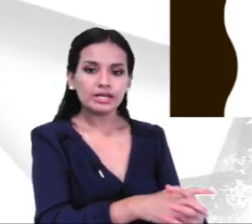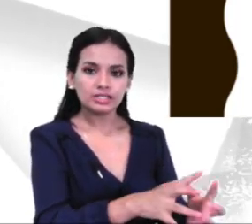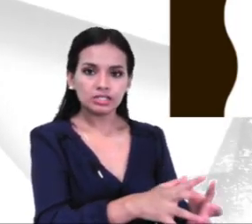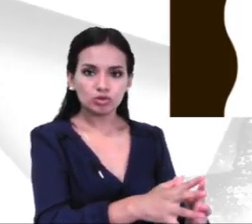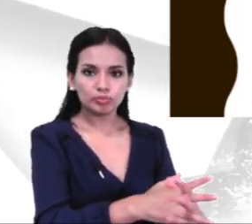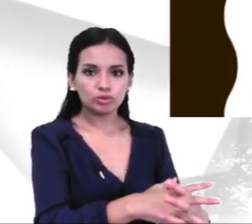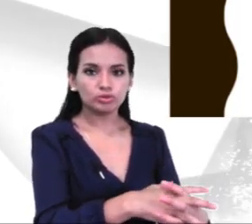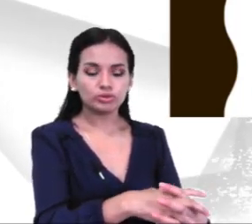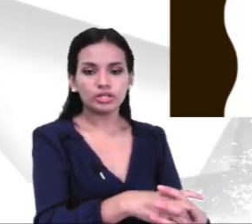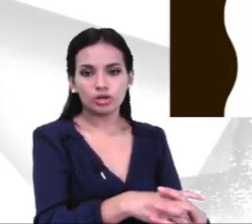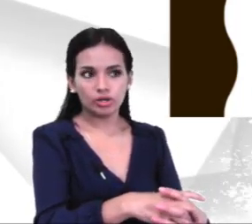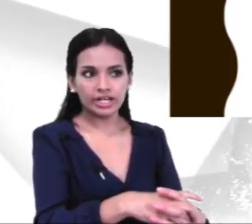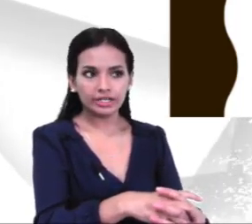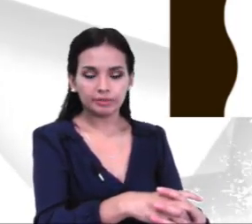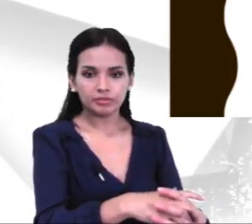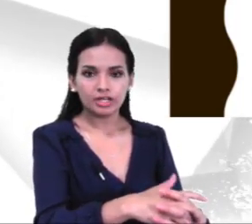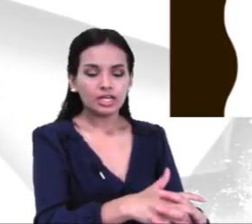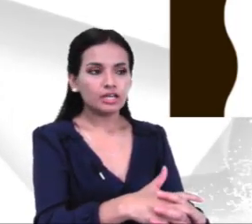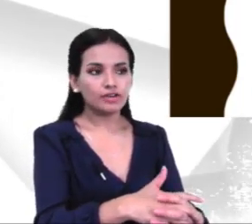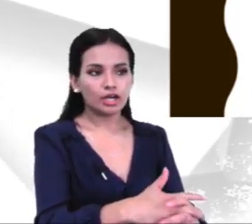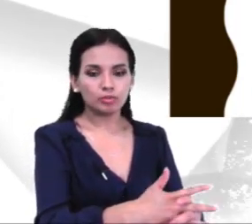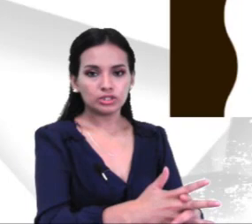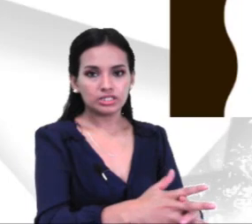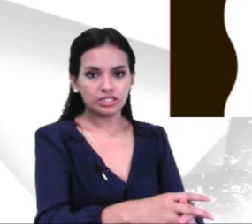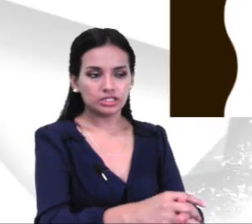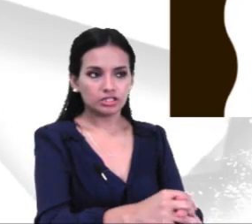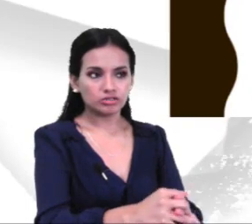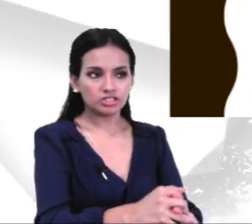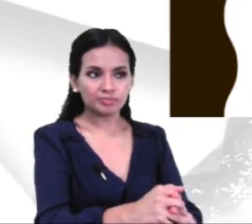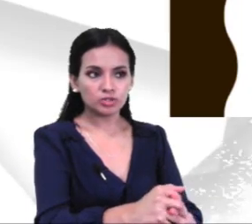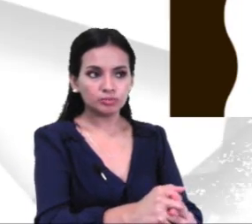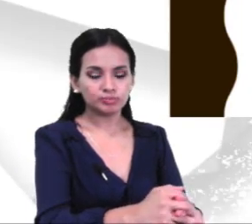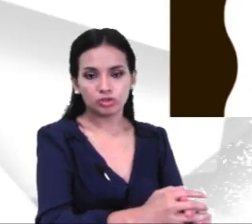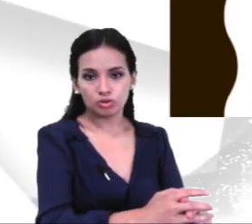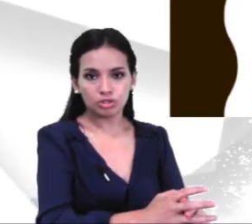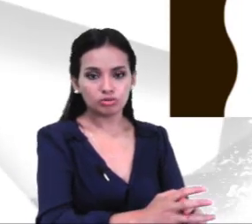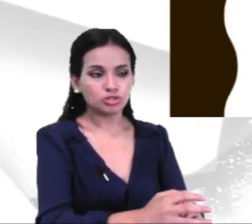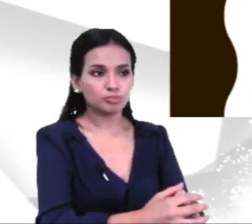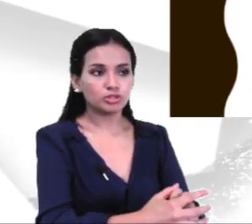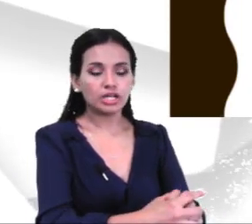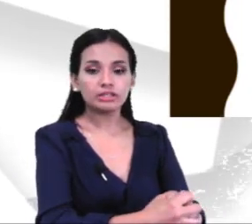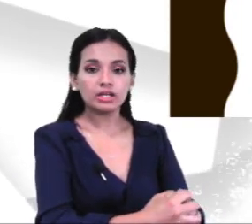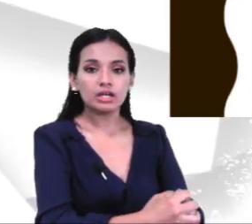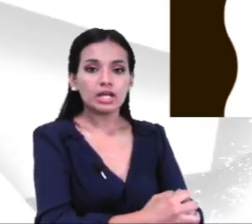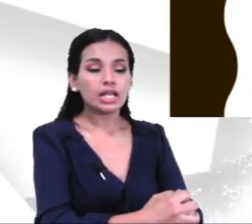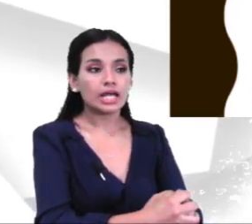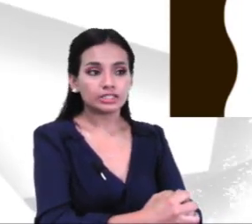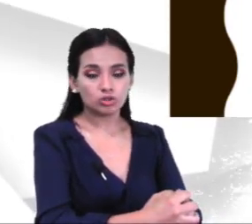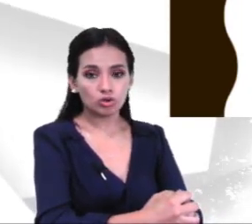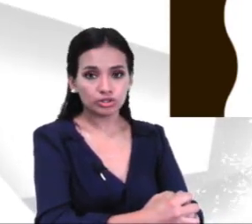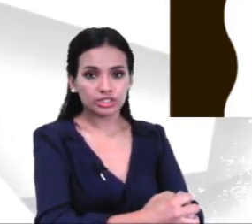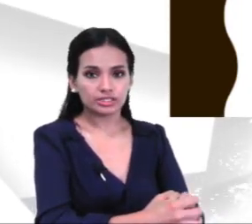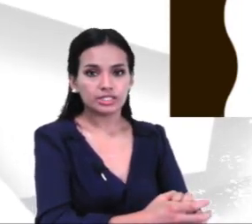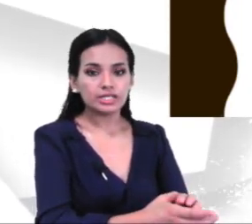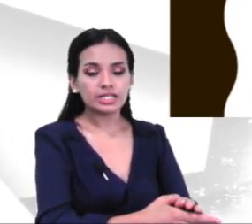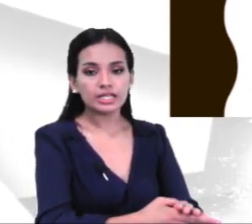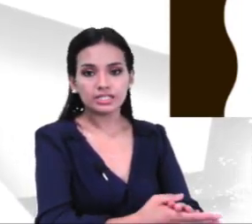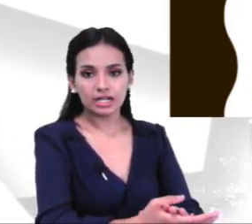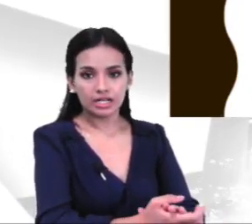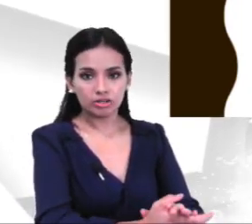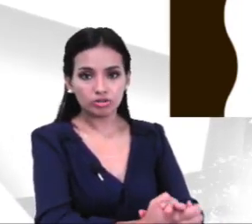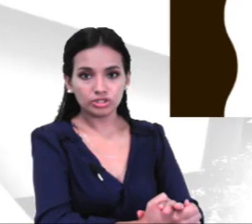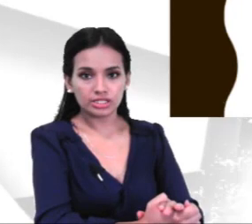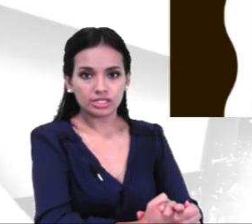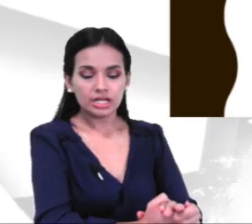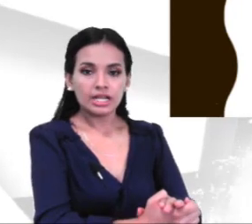mar estas son productos del oleaje y veamos el siguiente concepto el no menos importante las costas que